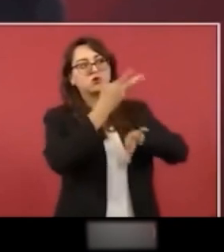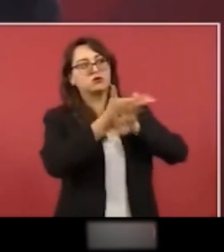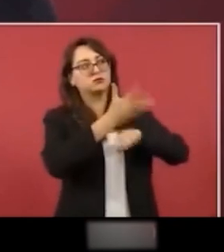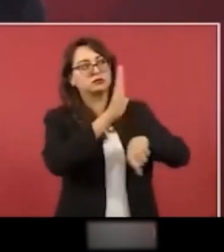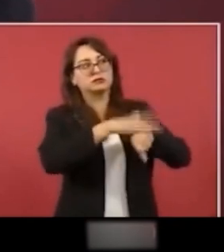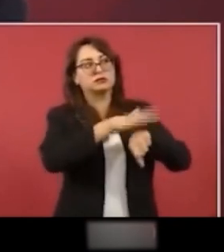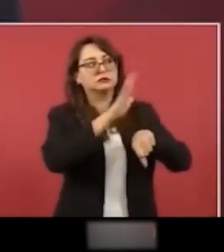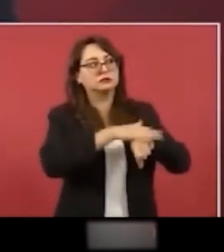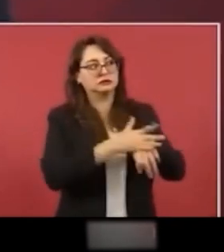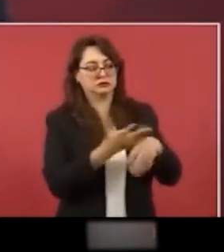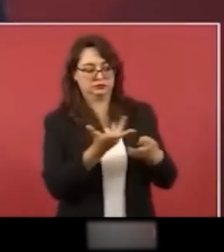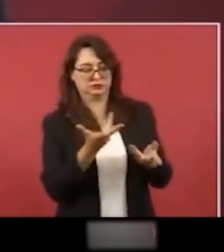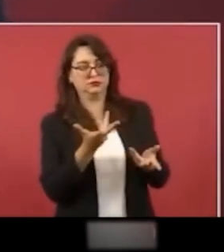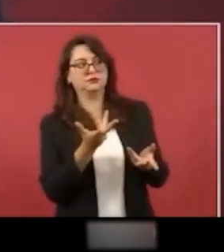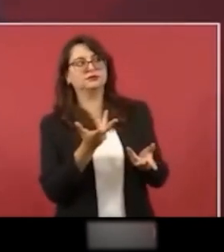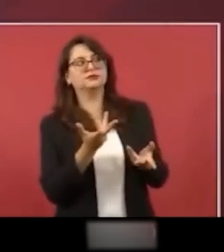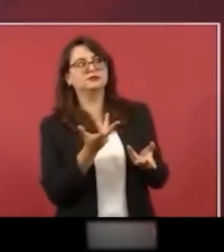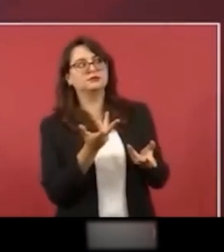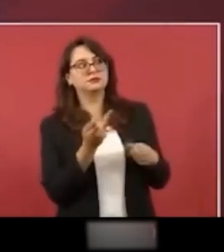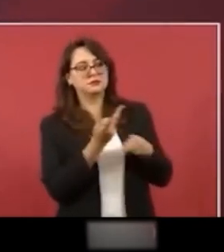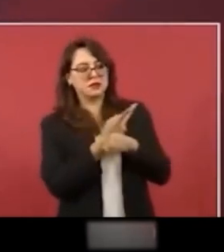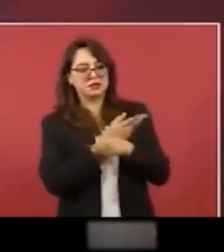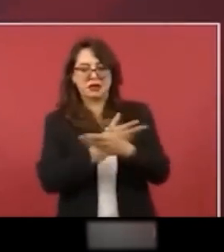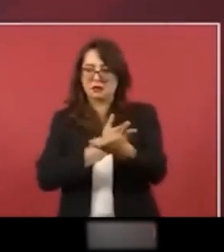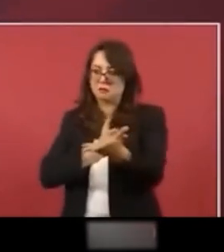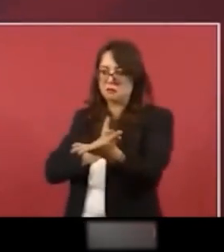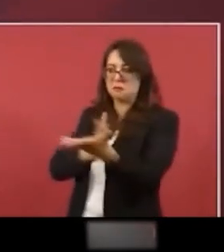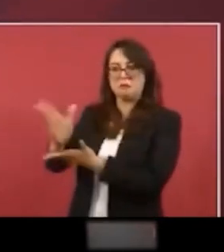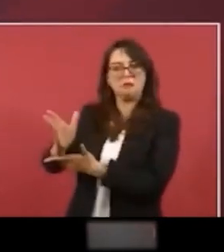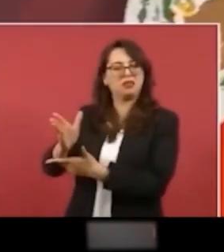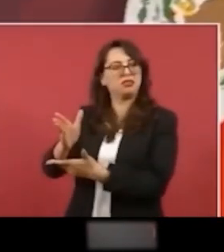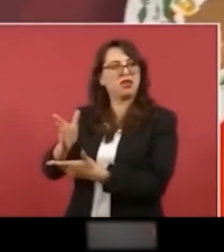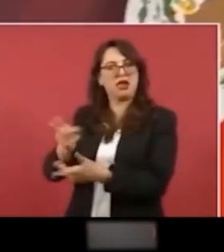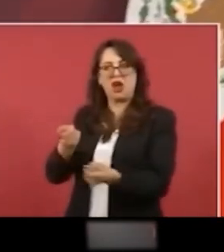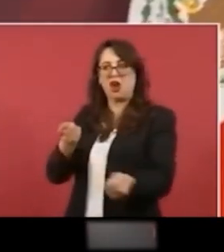porque eso es